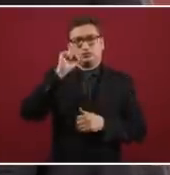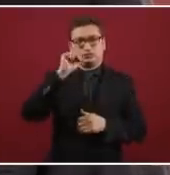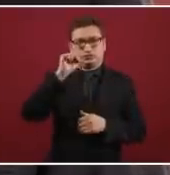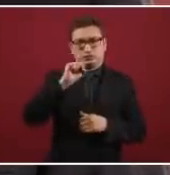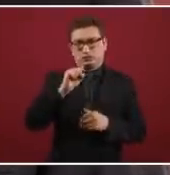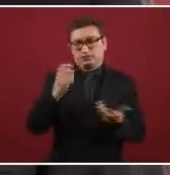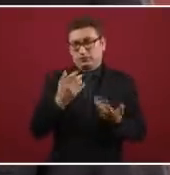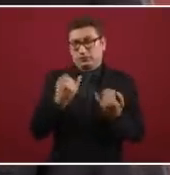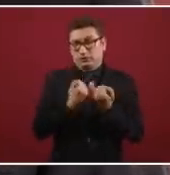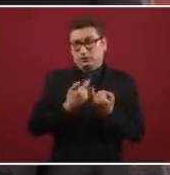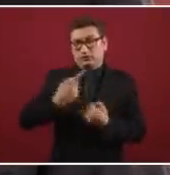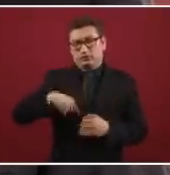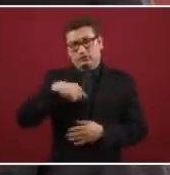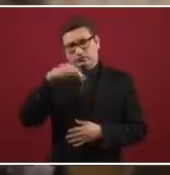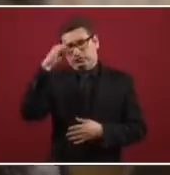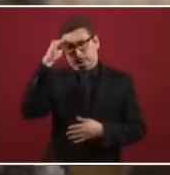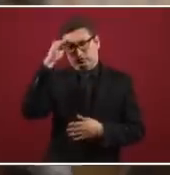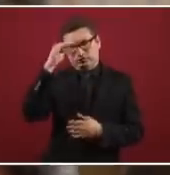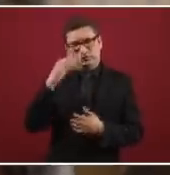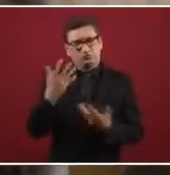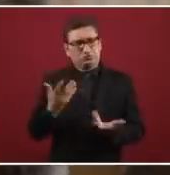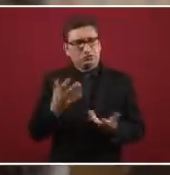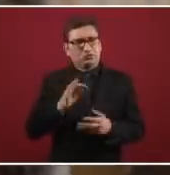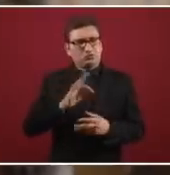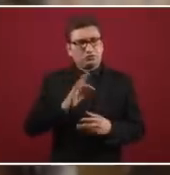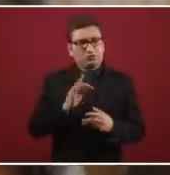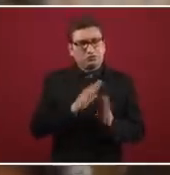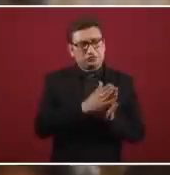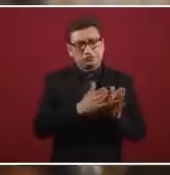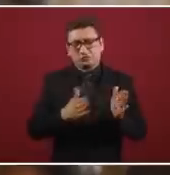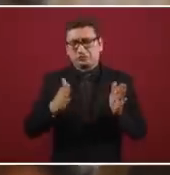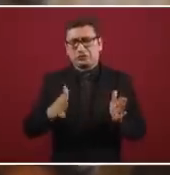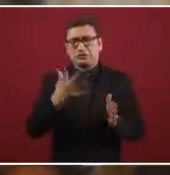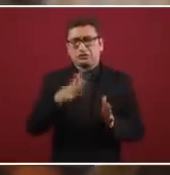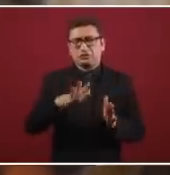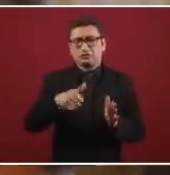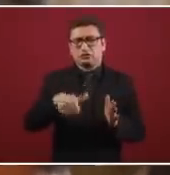a pensar que si esto se hizo en 10, 11 meses,